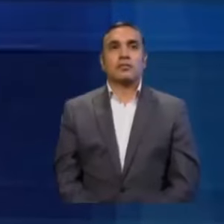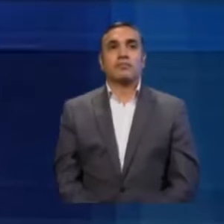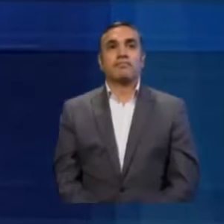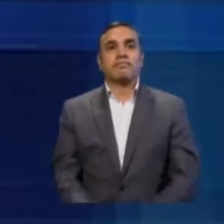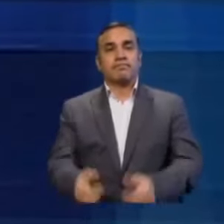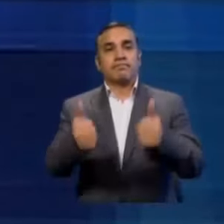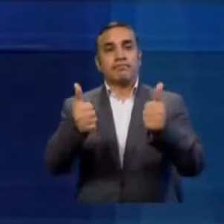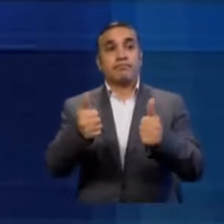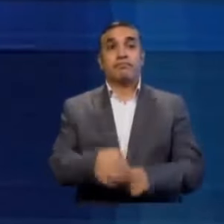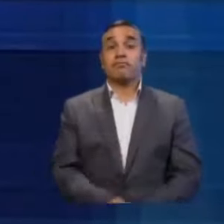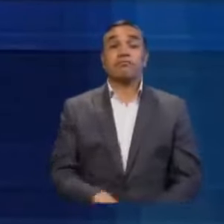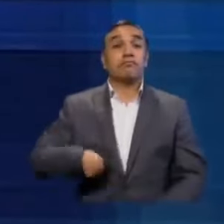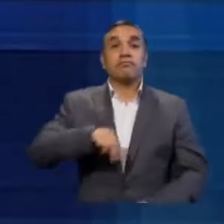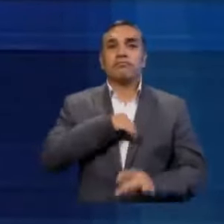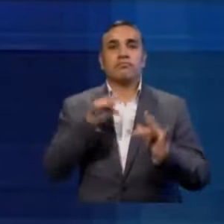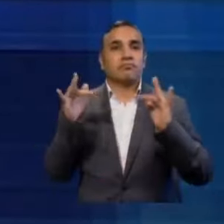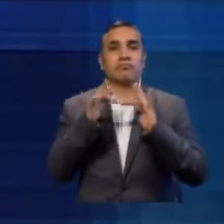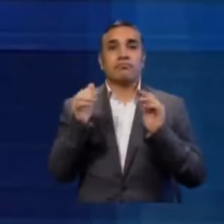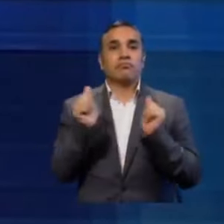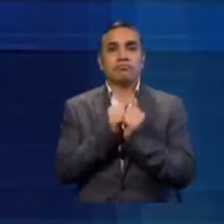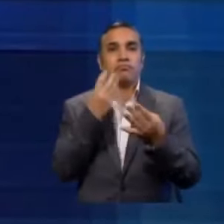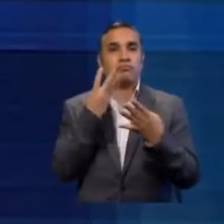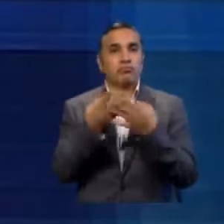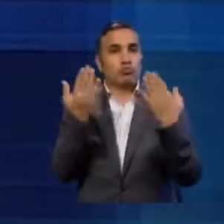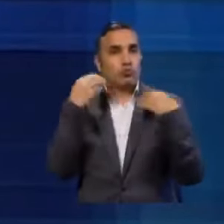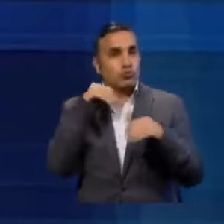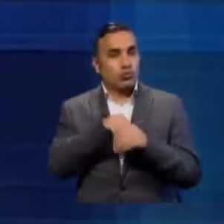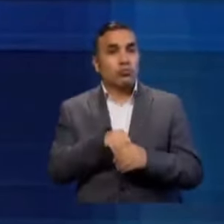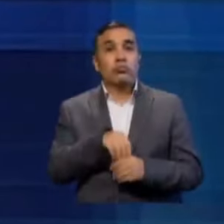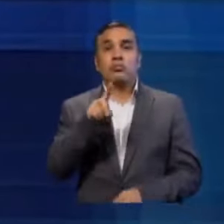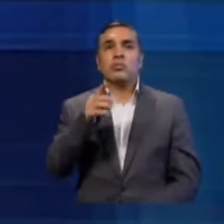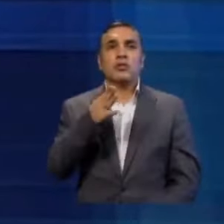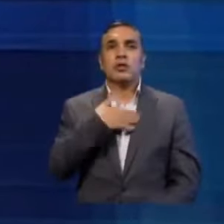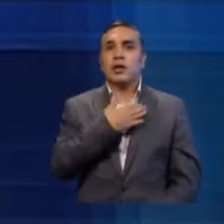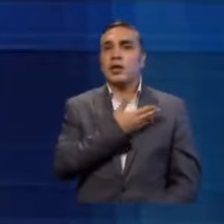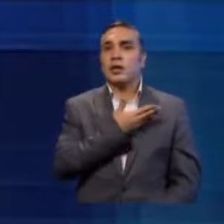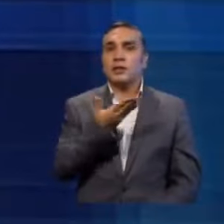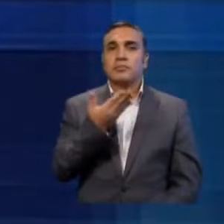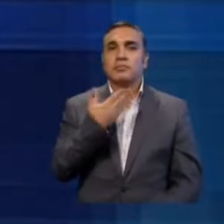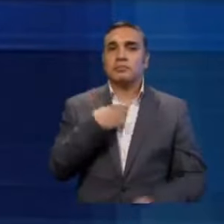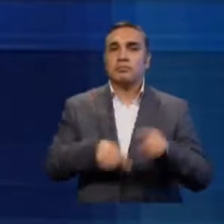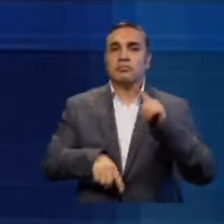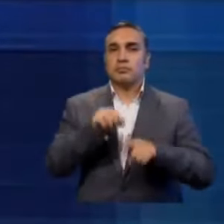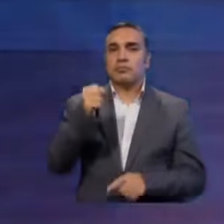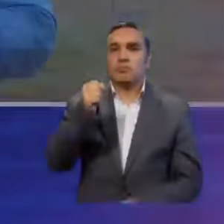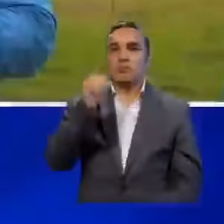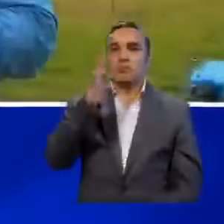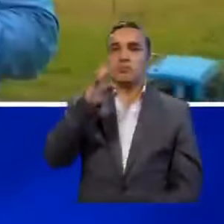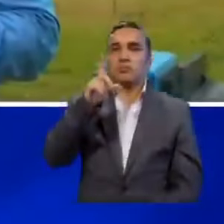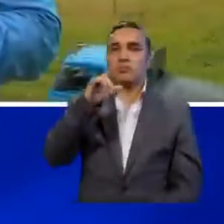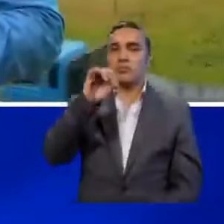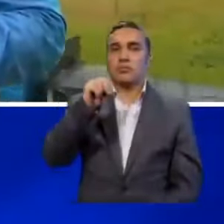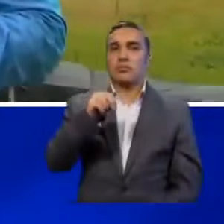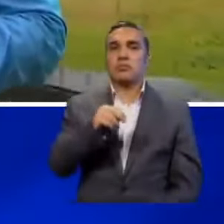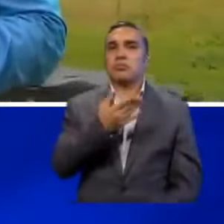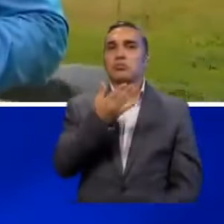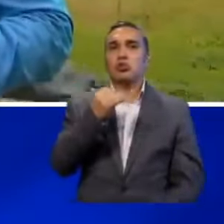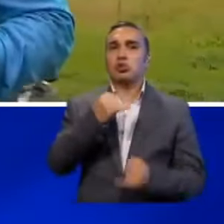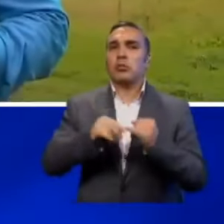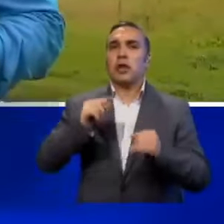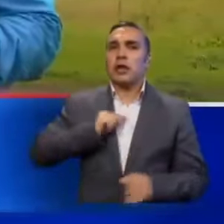Muy bien, amigos, nos enlazamos una vez más con la Penitenciaría de Guayaquil. Allí se encuentra nuestro compañero Stanley Vacarizo. ¿Cuáles son los